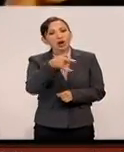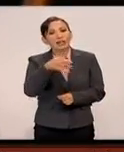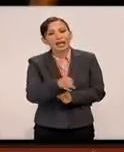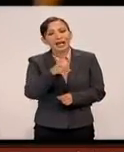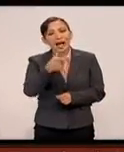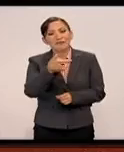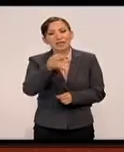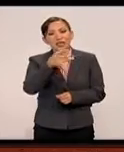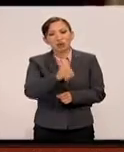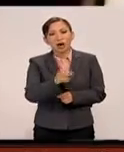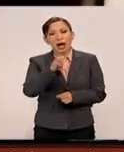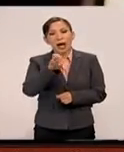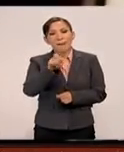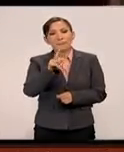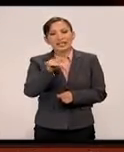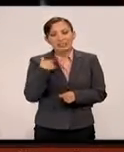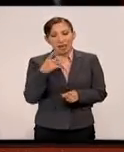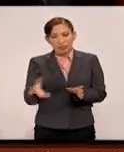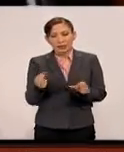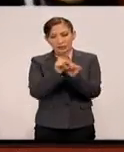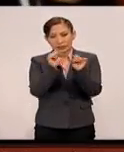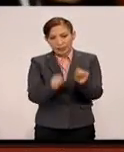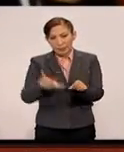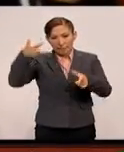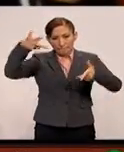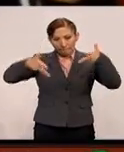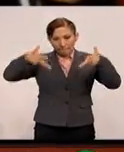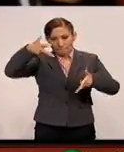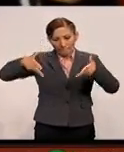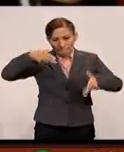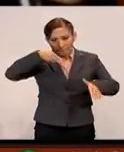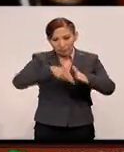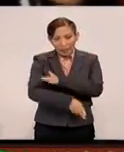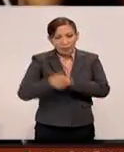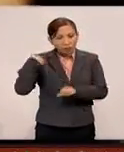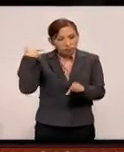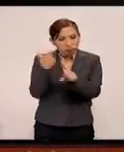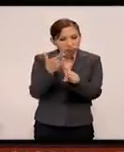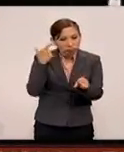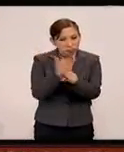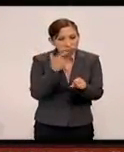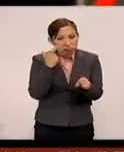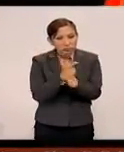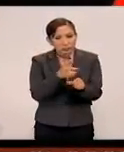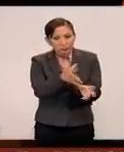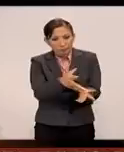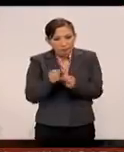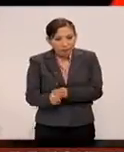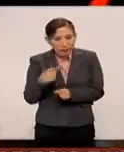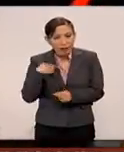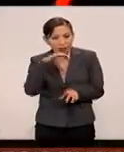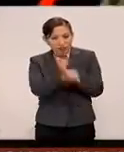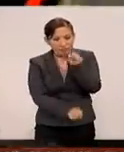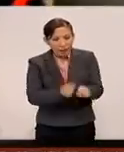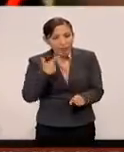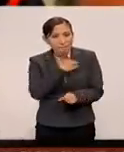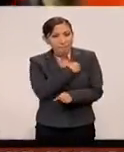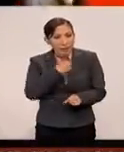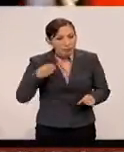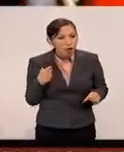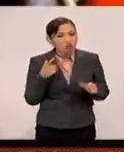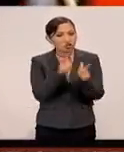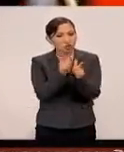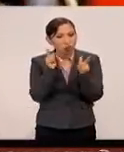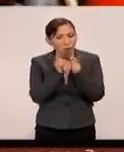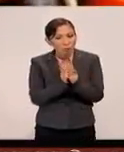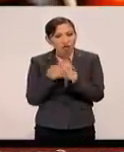Gaviño Ambriz. Dijo que a través del sistema de cámaras del metro se ha logrado identificar y detener en flagrancia a integrantes de